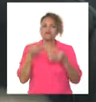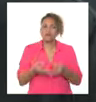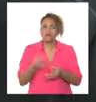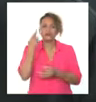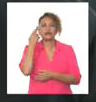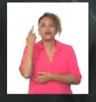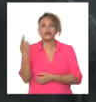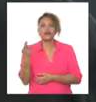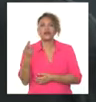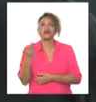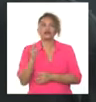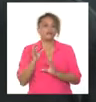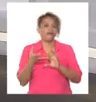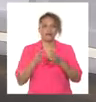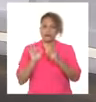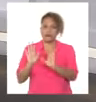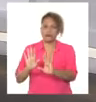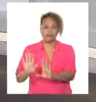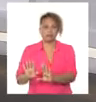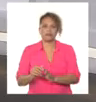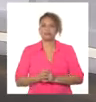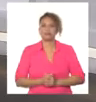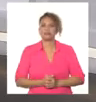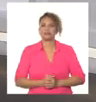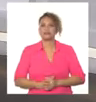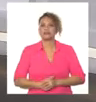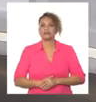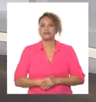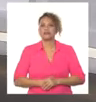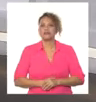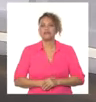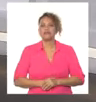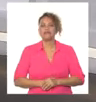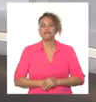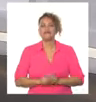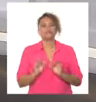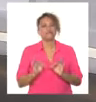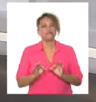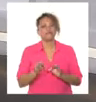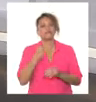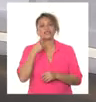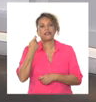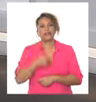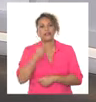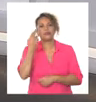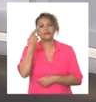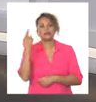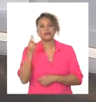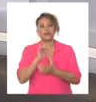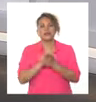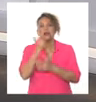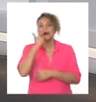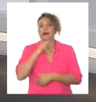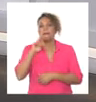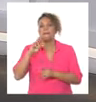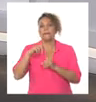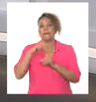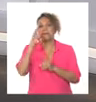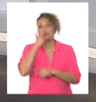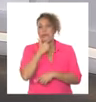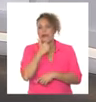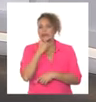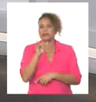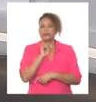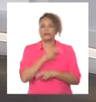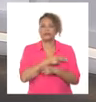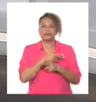recordarla de esa manera. Así es, siempre habrá que recordar a Marta Valdés y también a su legado.